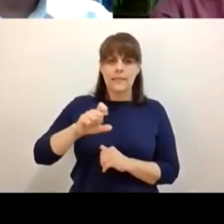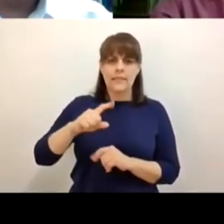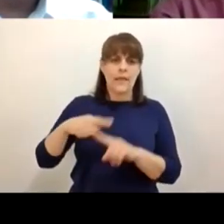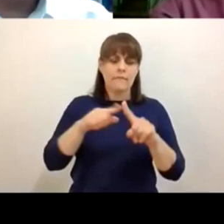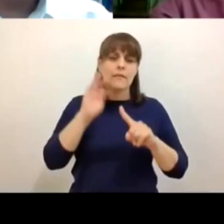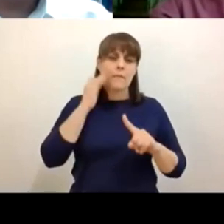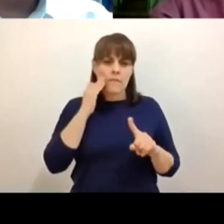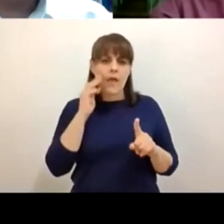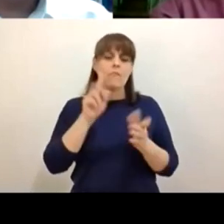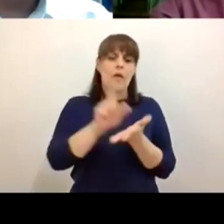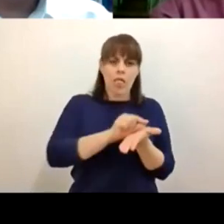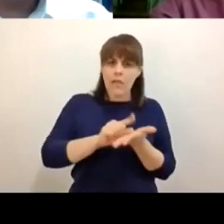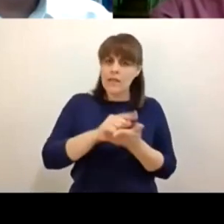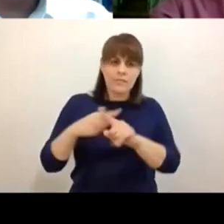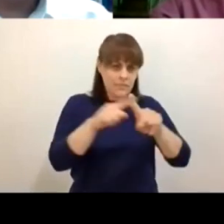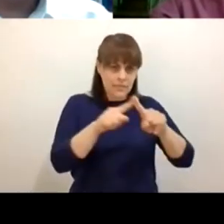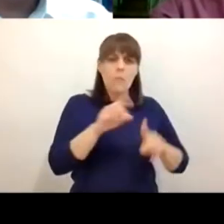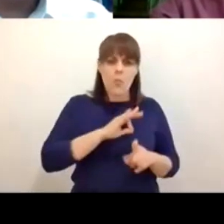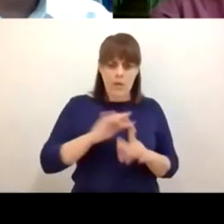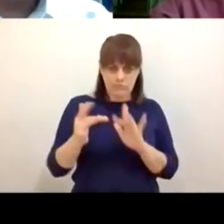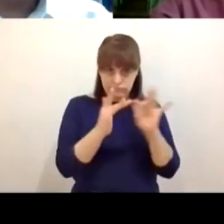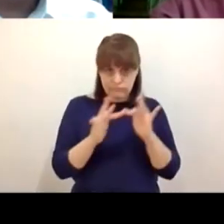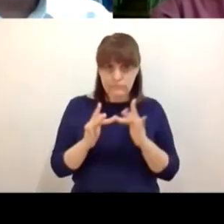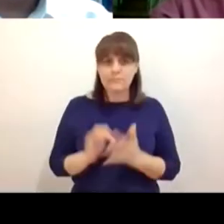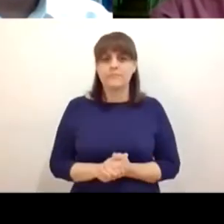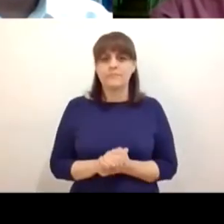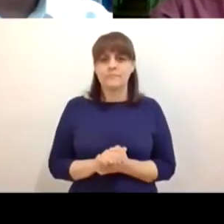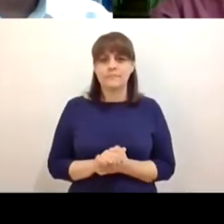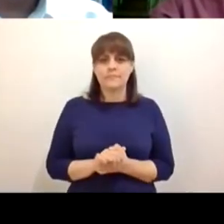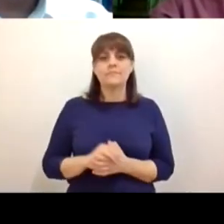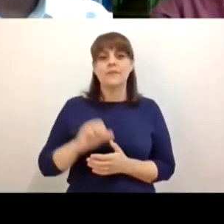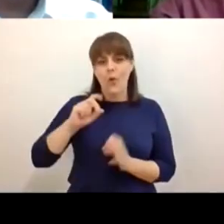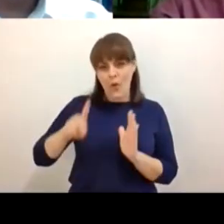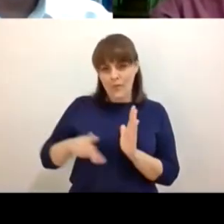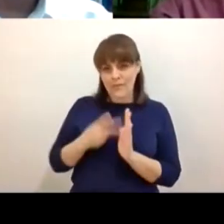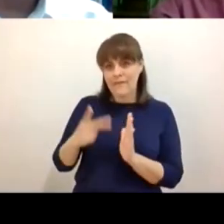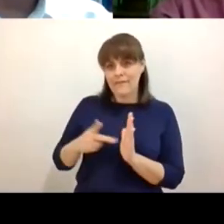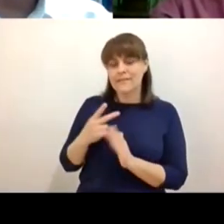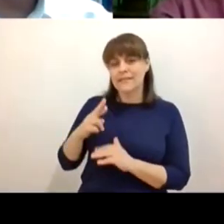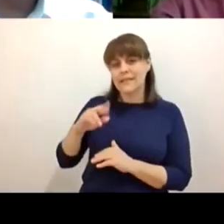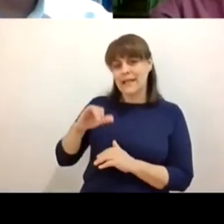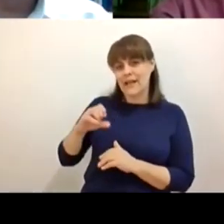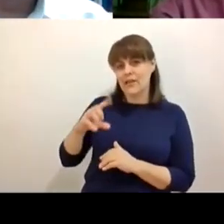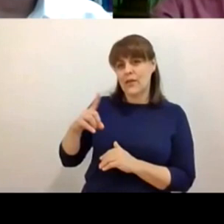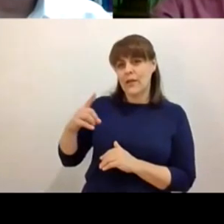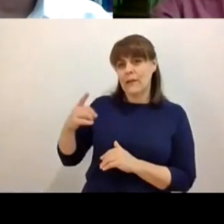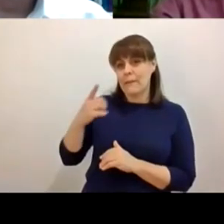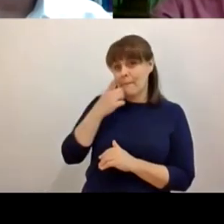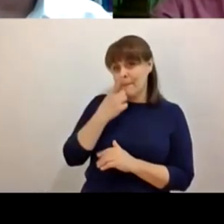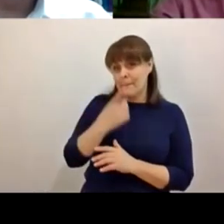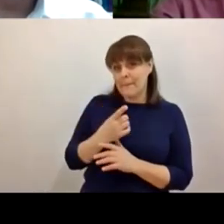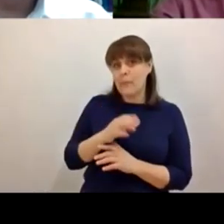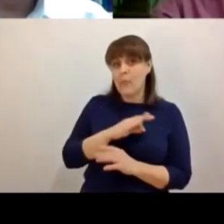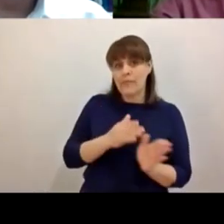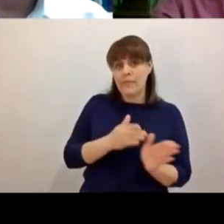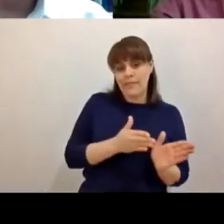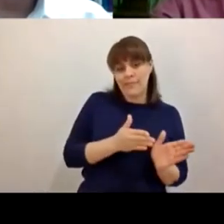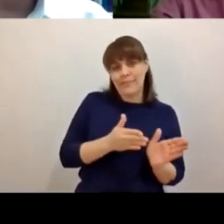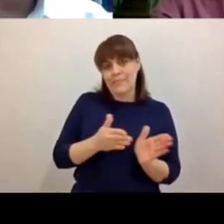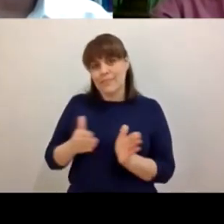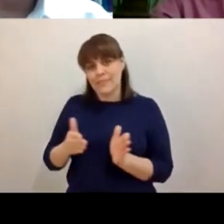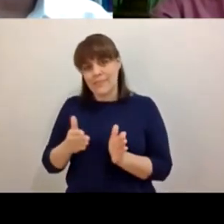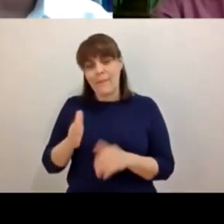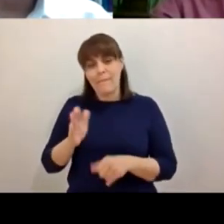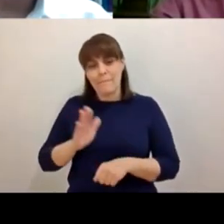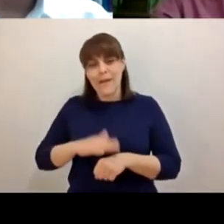manda decir otra vez, Ricardo Bucio, a través de Yolo Casas, que nos podemos pasar tantito más, nos podemos tomar 15